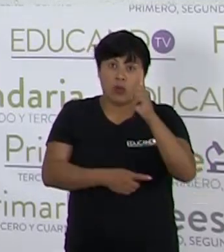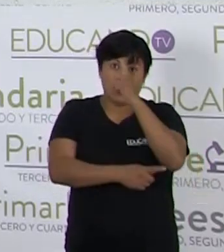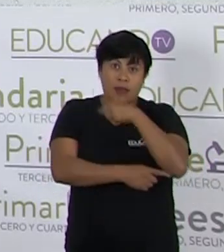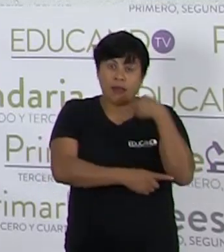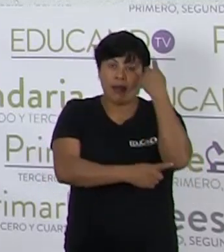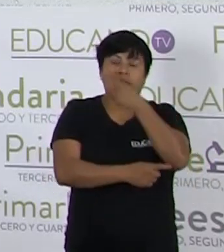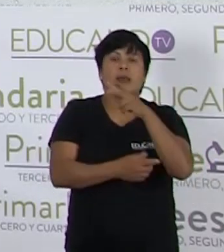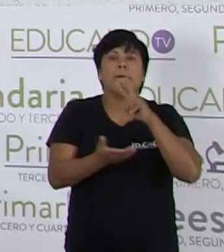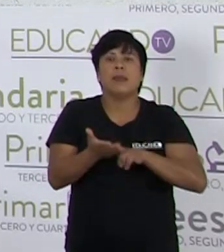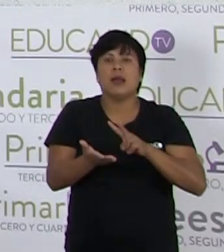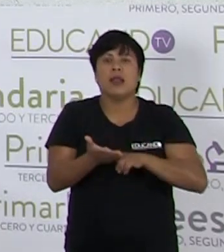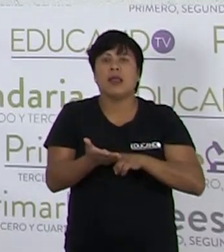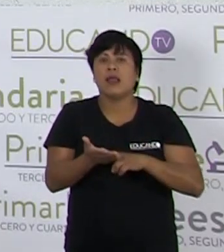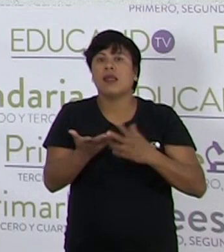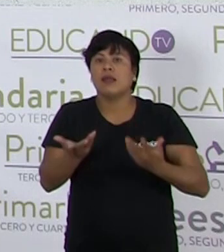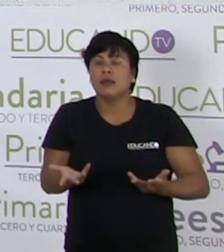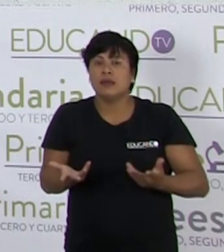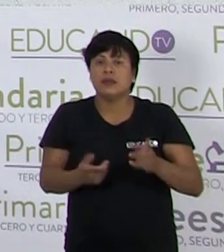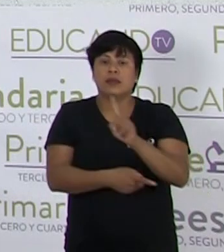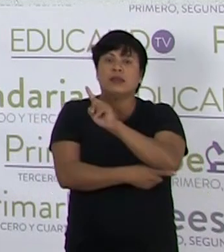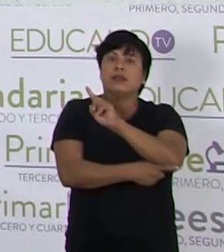carita entonces valdría